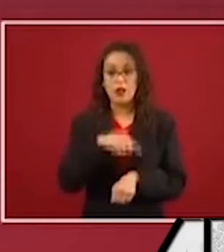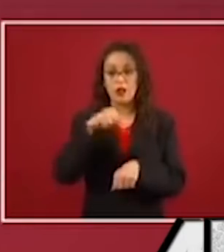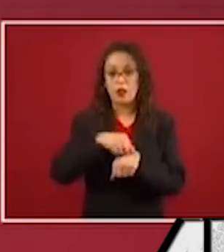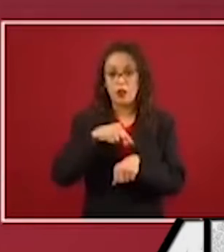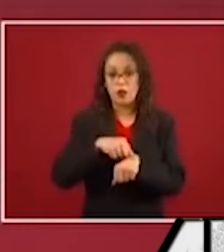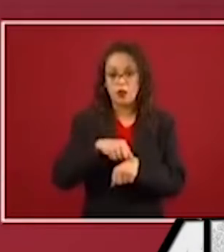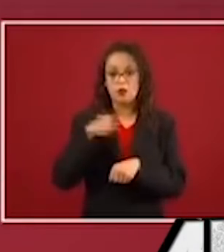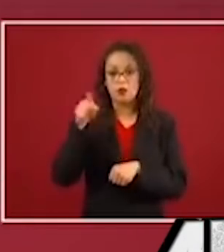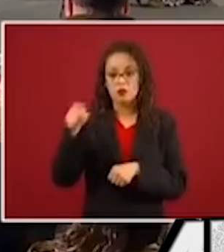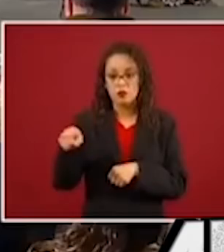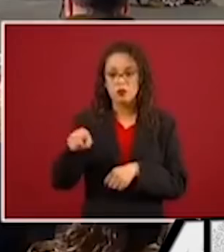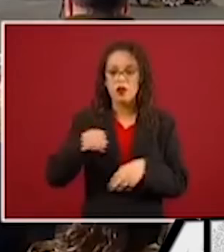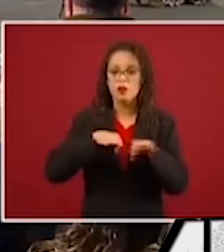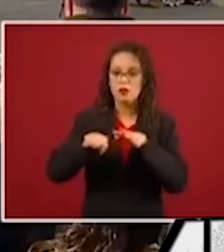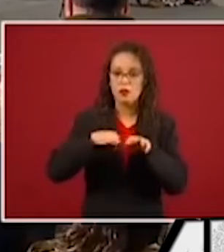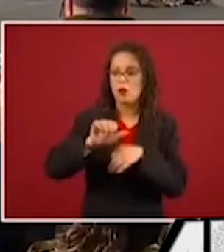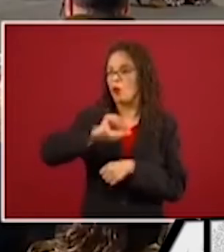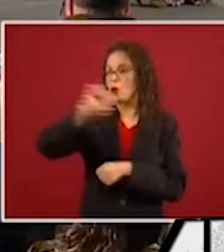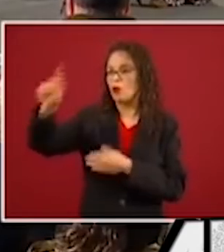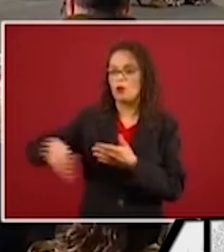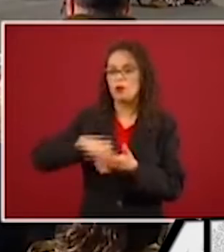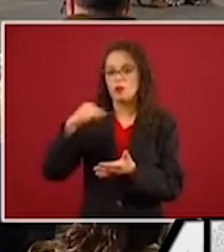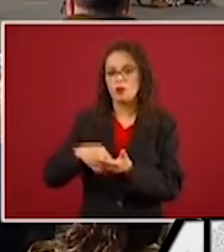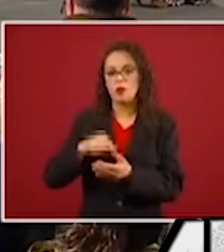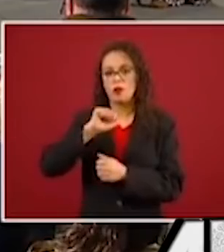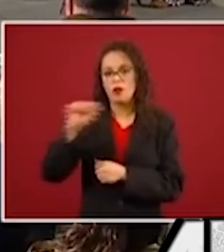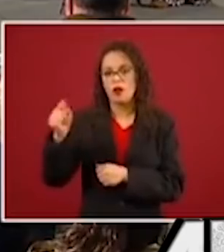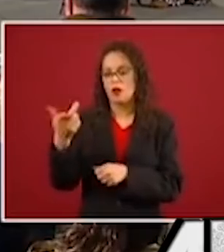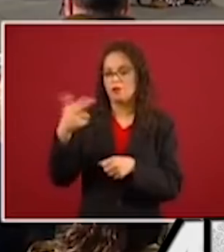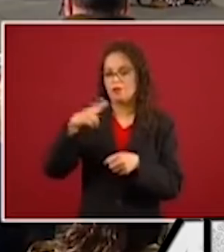simultáneamente trabaja en otro sistema de salud. Lo digo porque